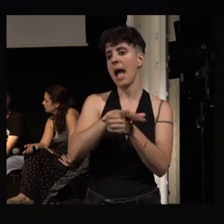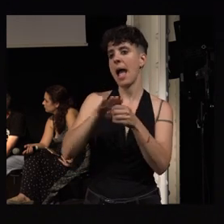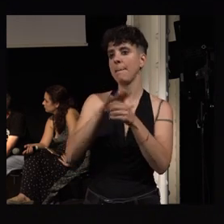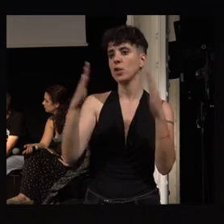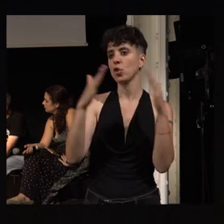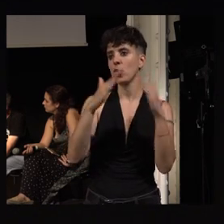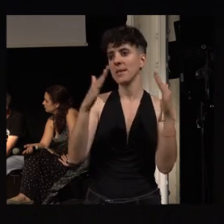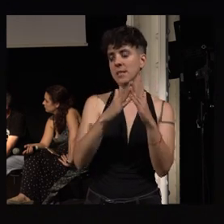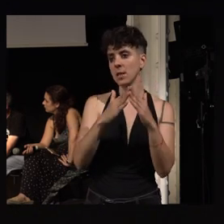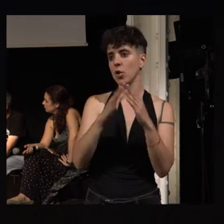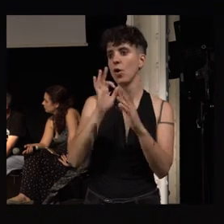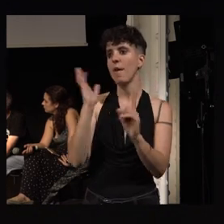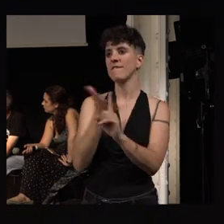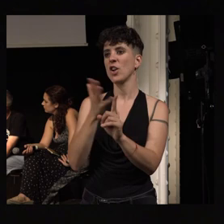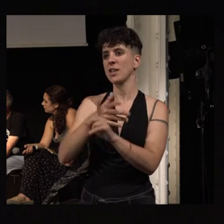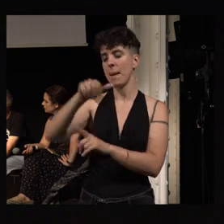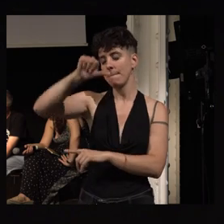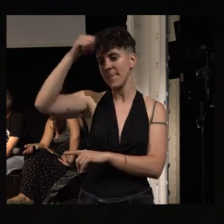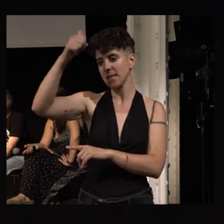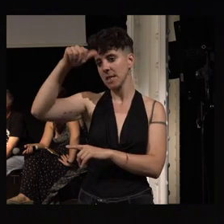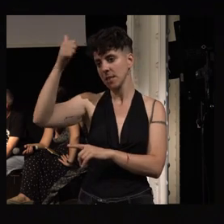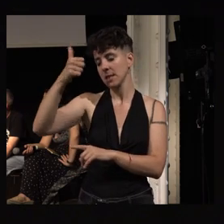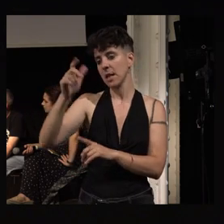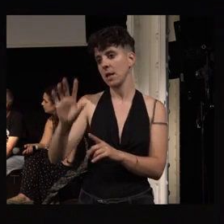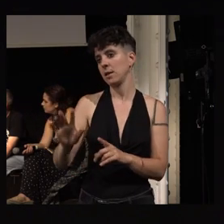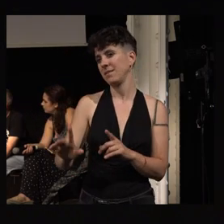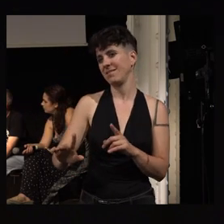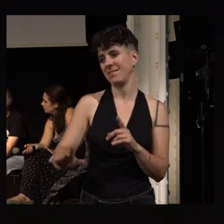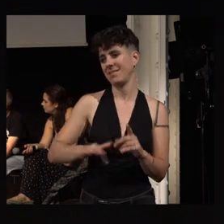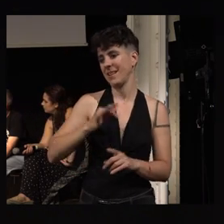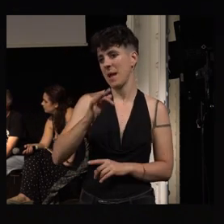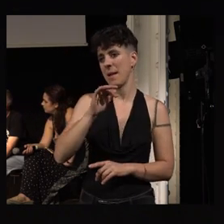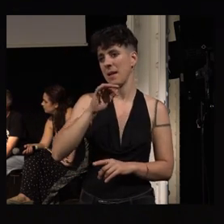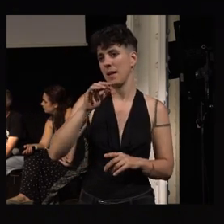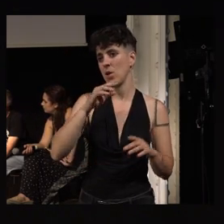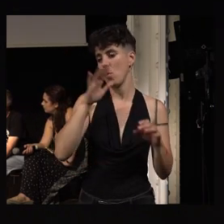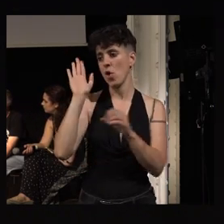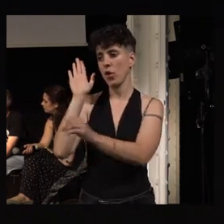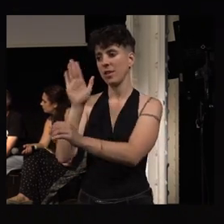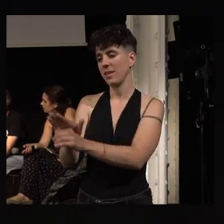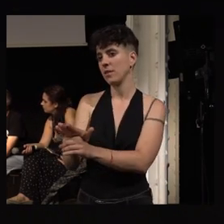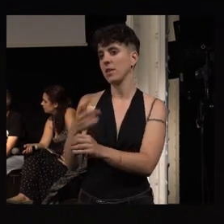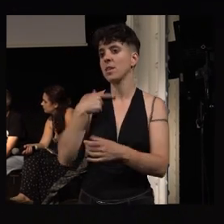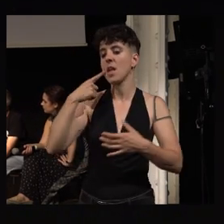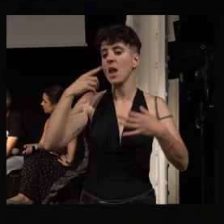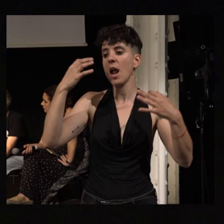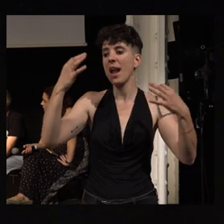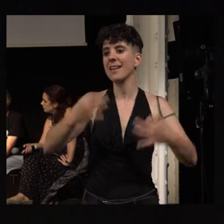ámbito doméstico, con la violencia machista todavía, con una invisibilización de un montón de